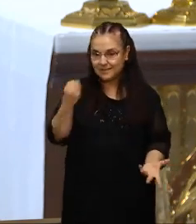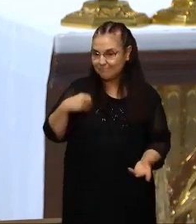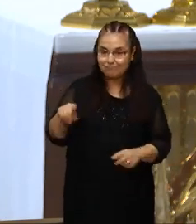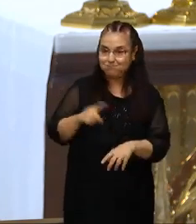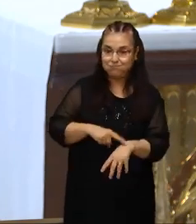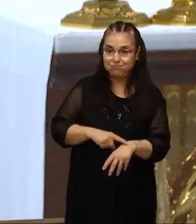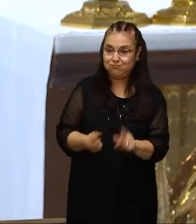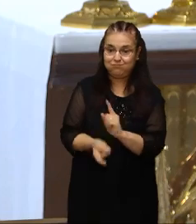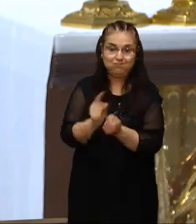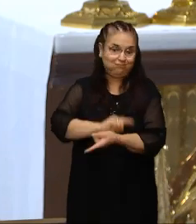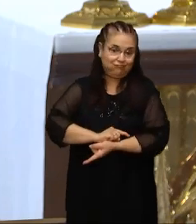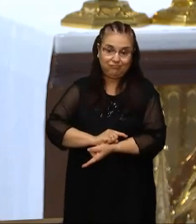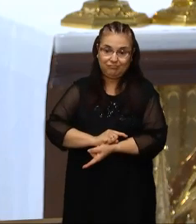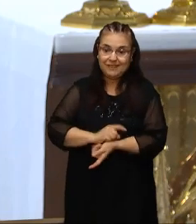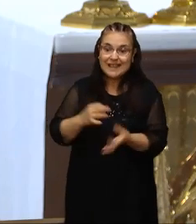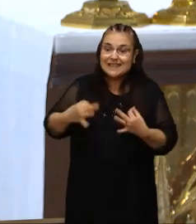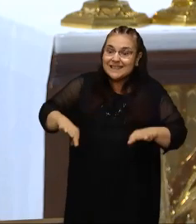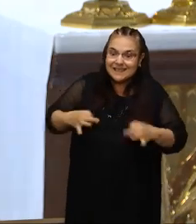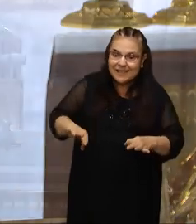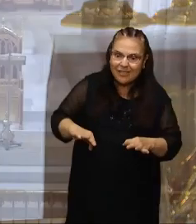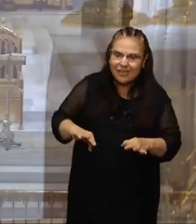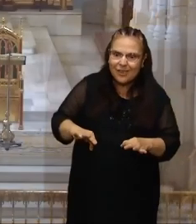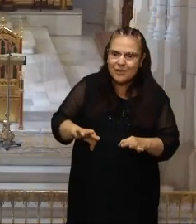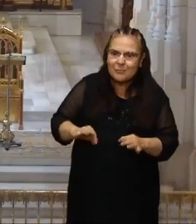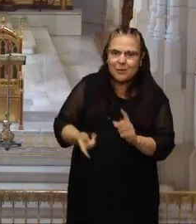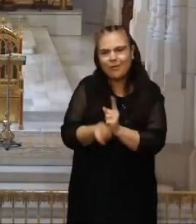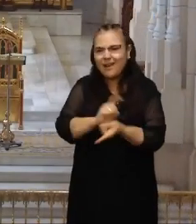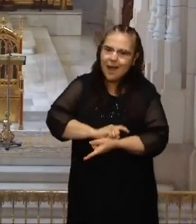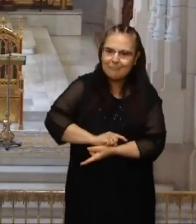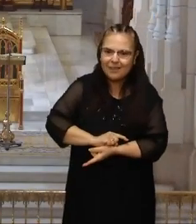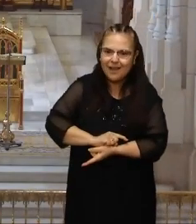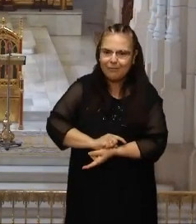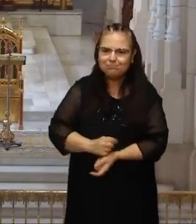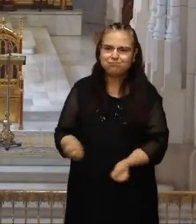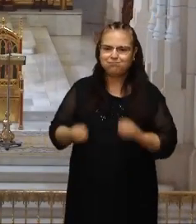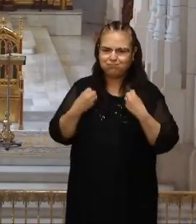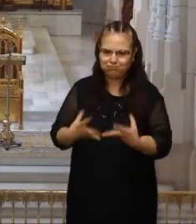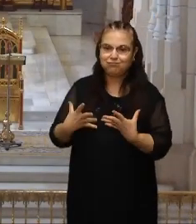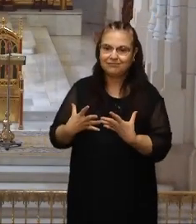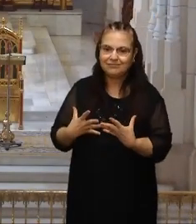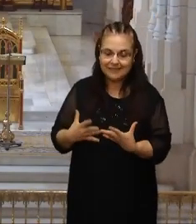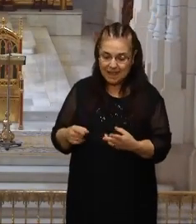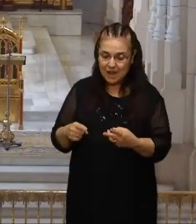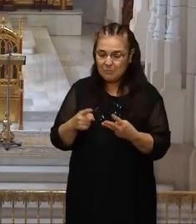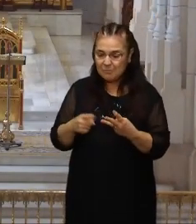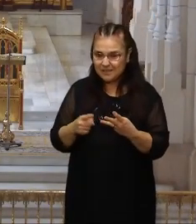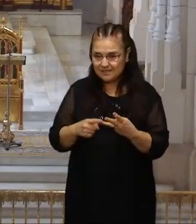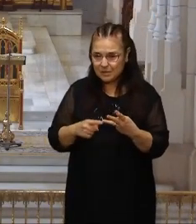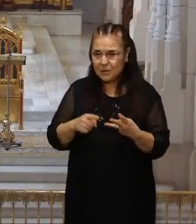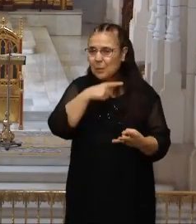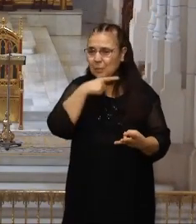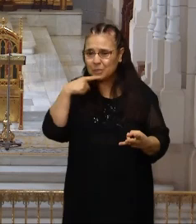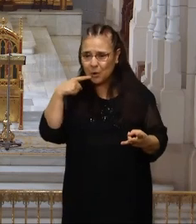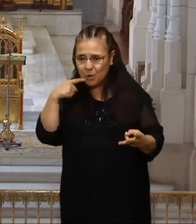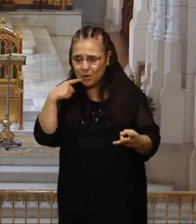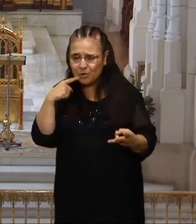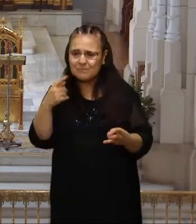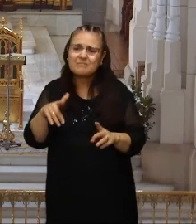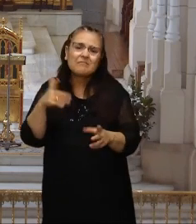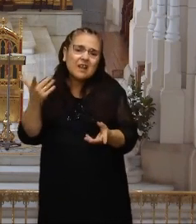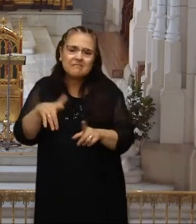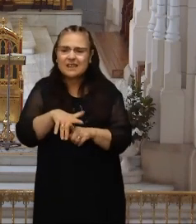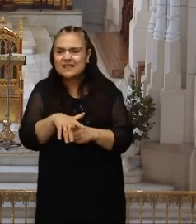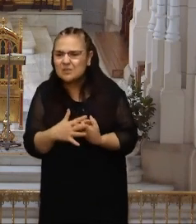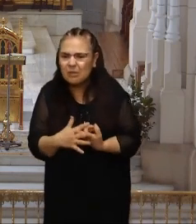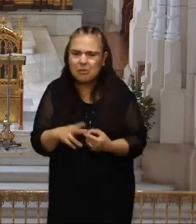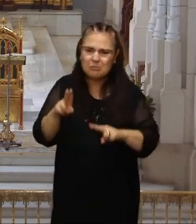convierten siendo ordinarios en momentos extraordinarios, y los misterios de dolor, también esas situaciones